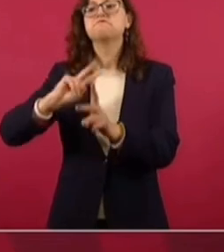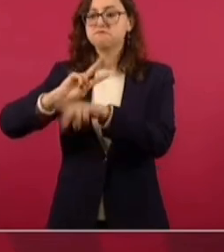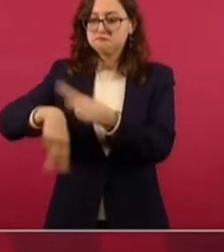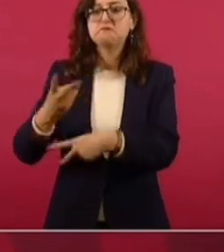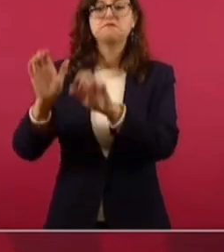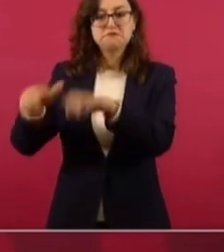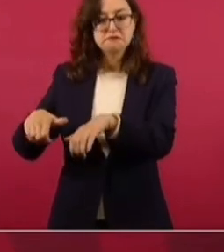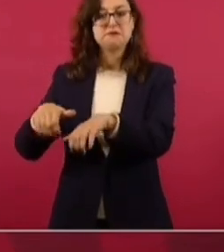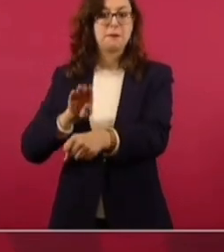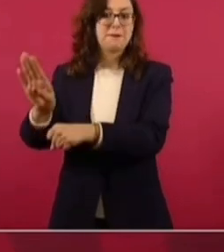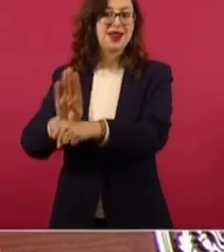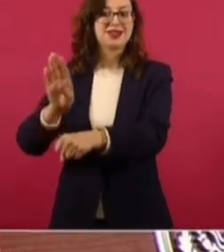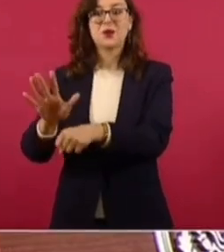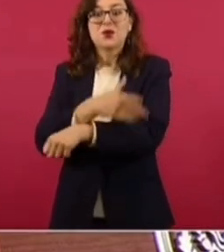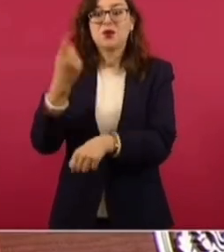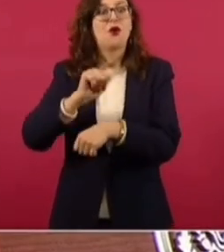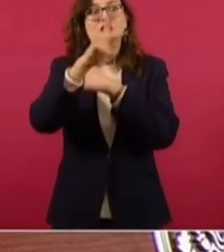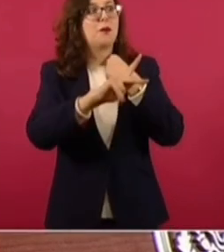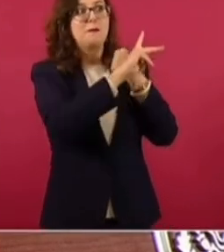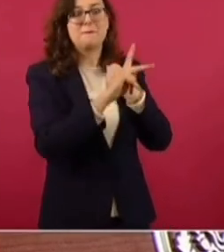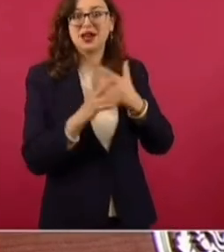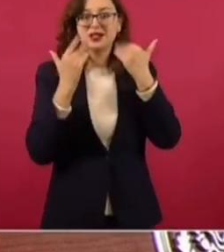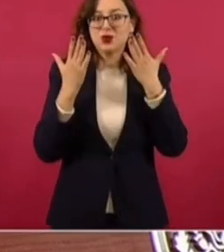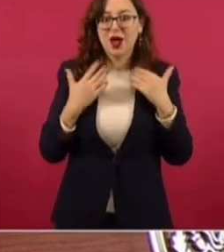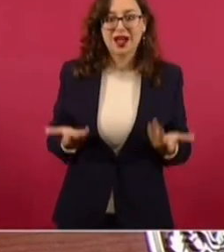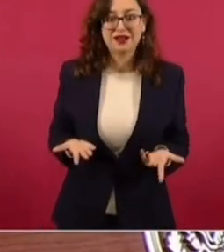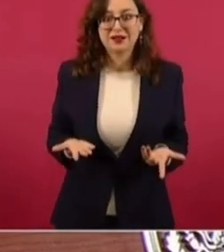eso el modelo neoliberal